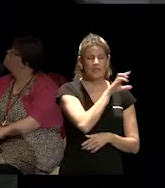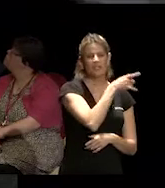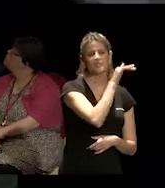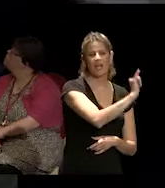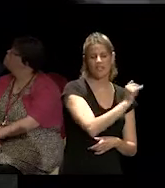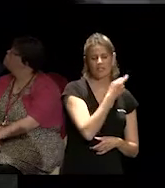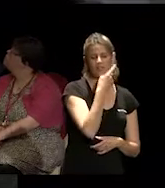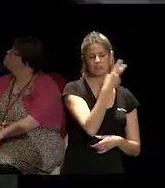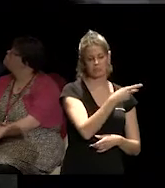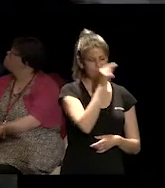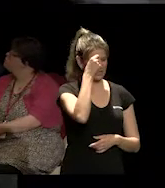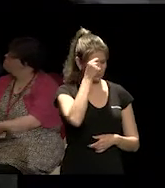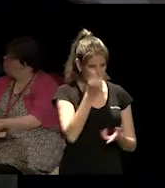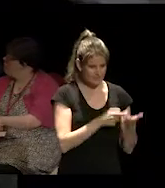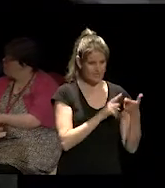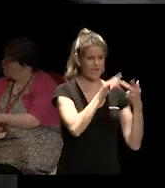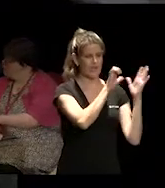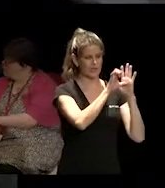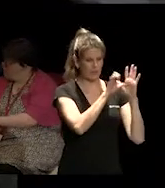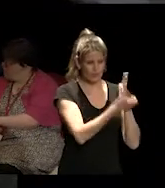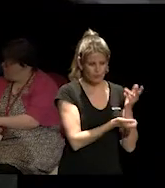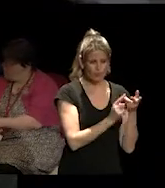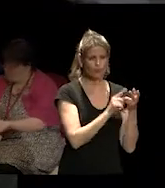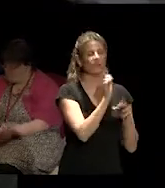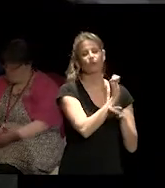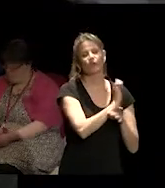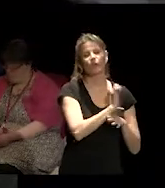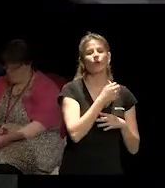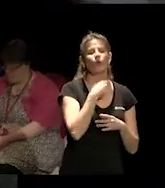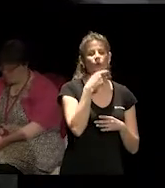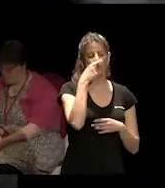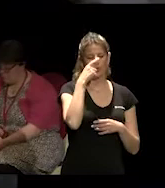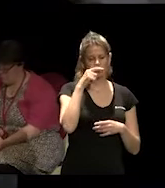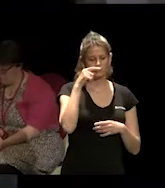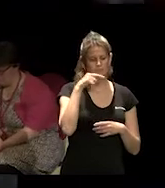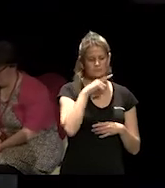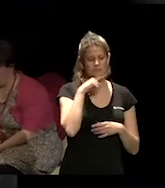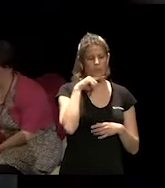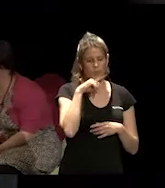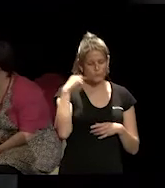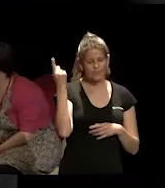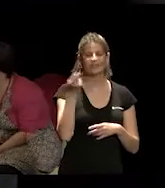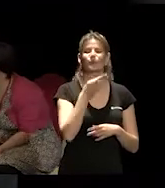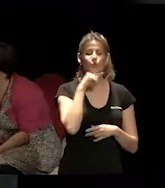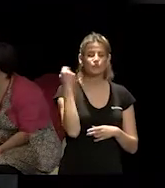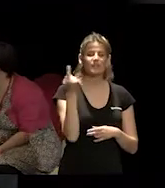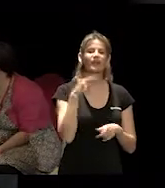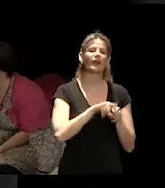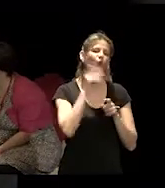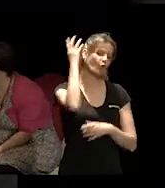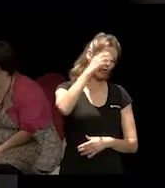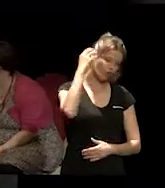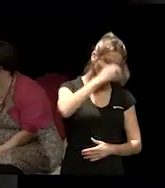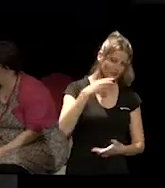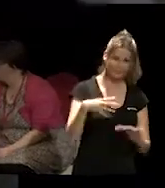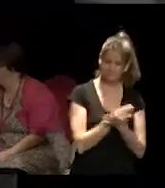2 personas iraníes, una persona de Ecuador, otra de Rusia, otra de Ucrania, otra de Senegal y otra de Colombia.